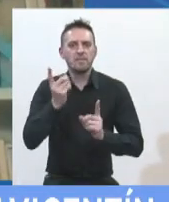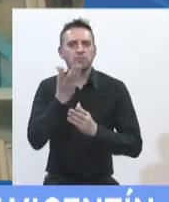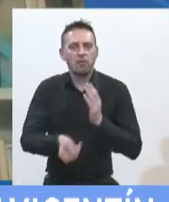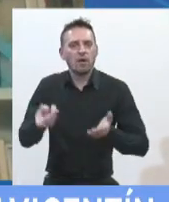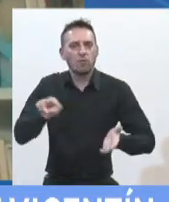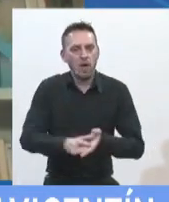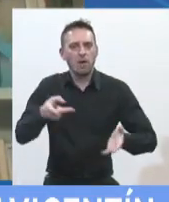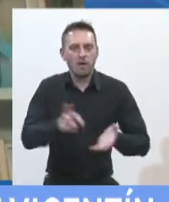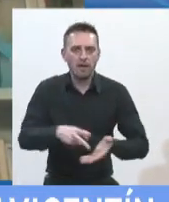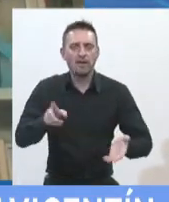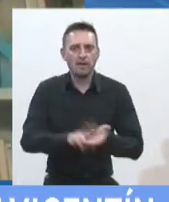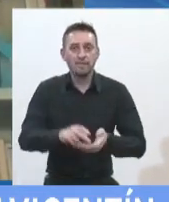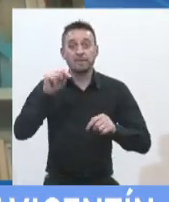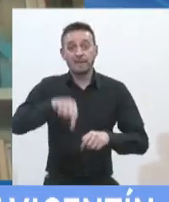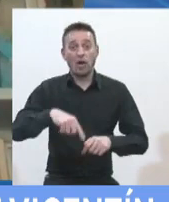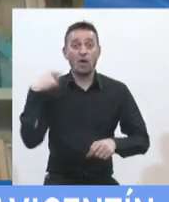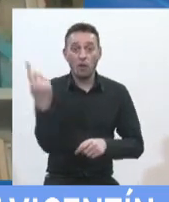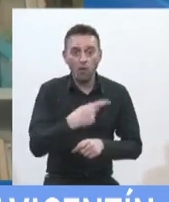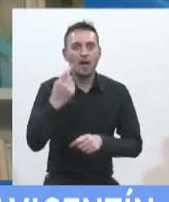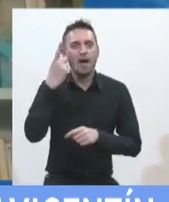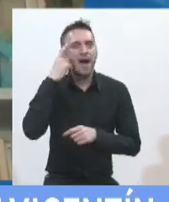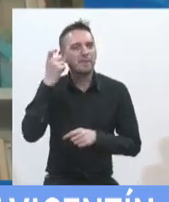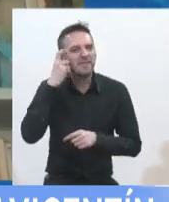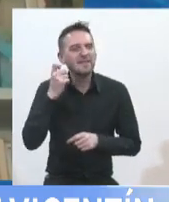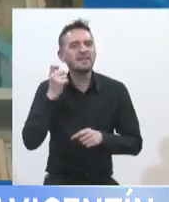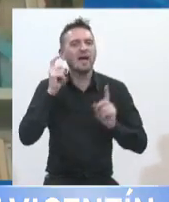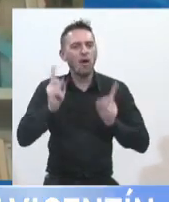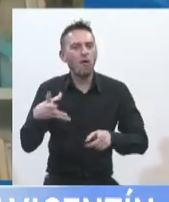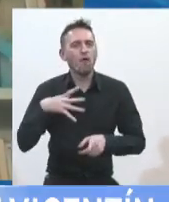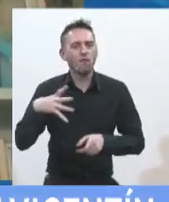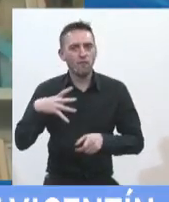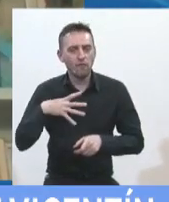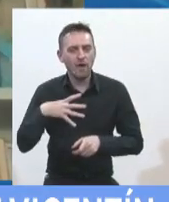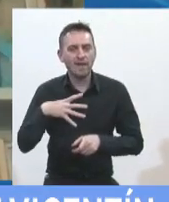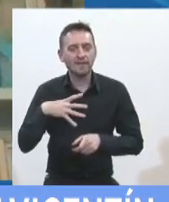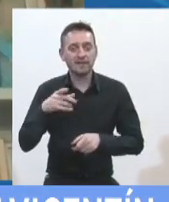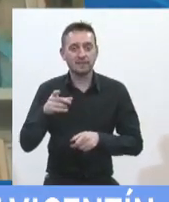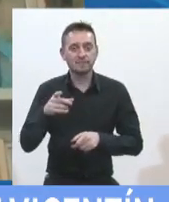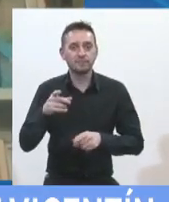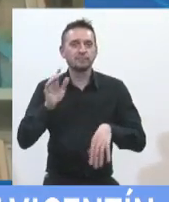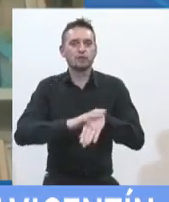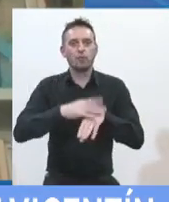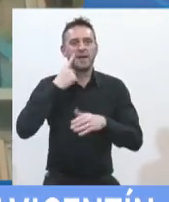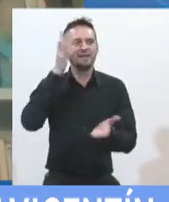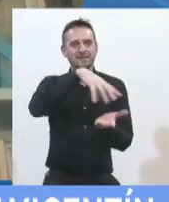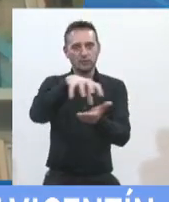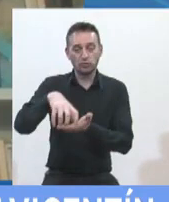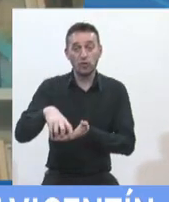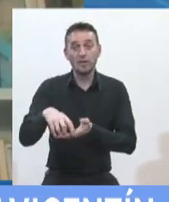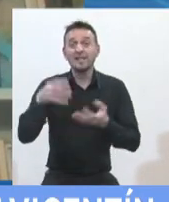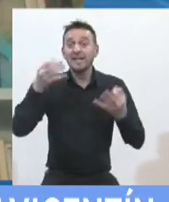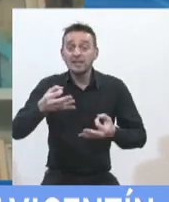estas vueltas o aprendizajes también tienen que ver o falta de aprendizaje o des aprendizaje con lo institucional y